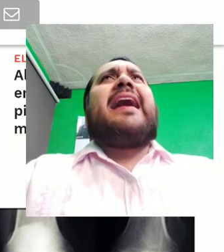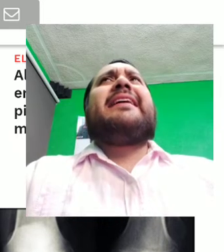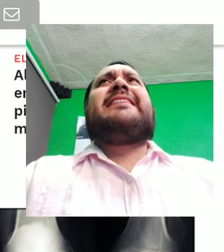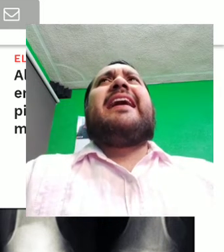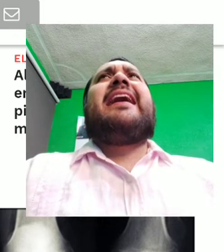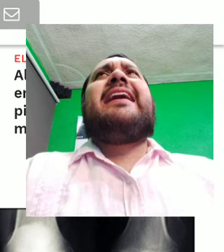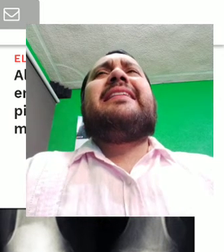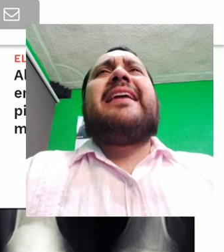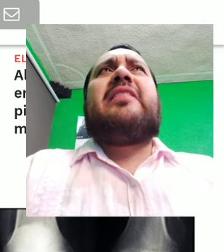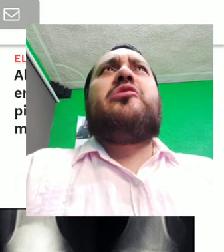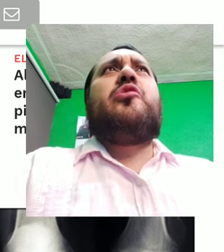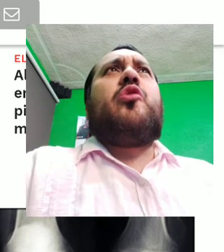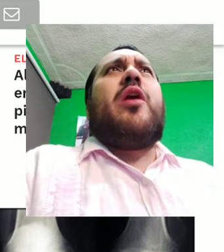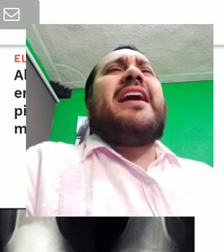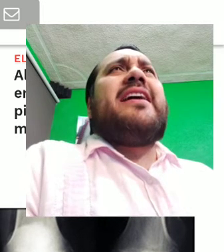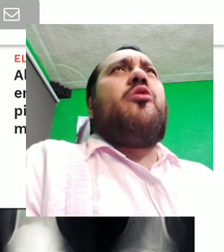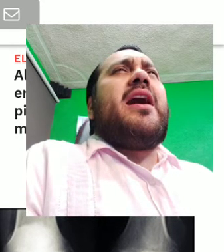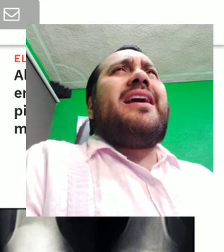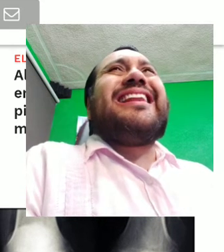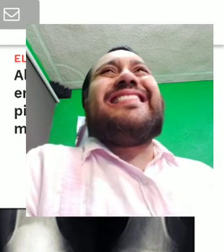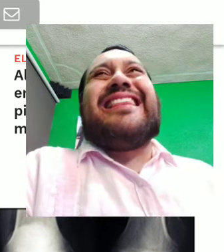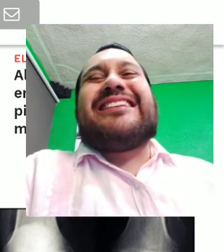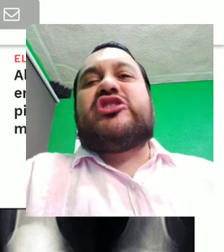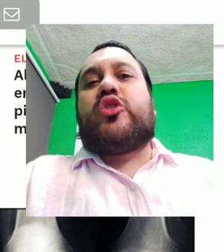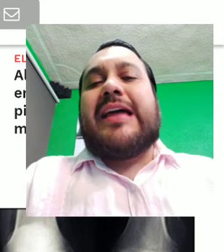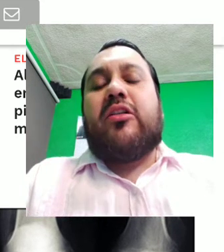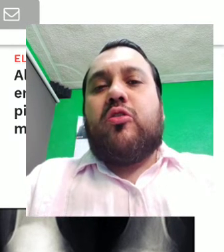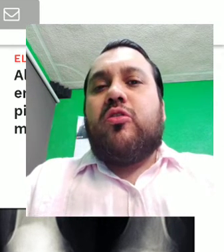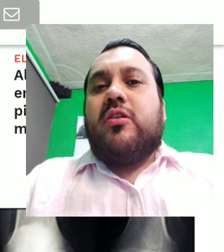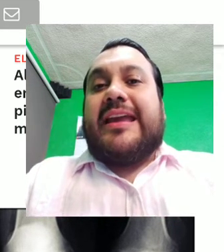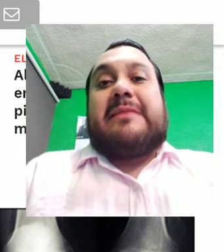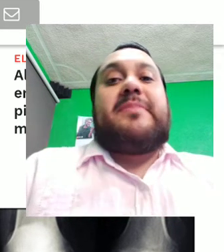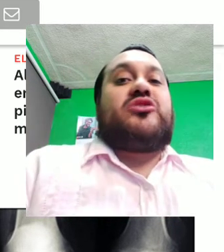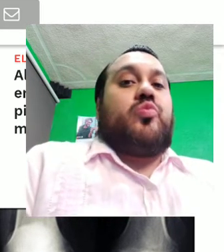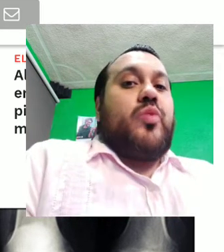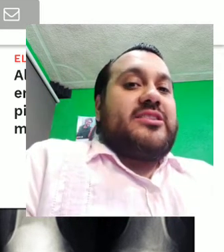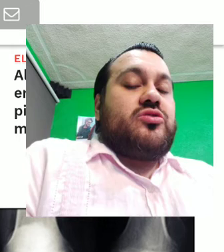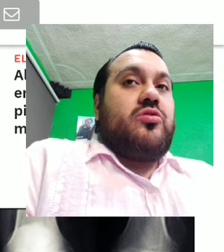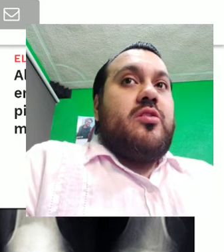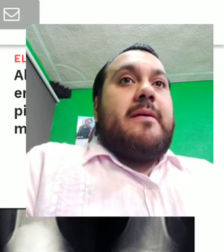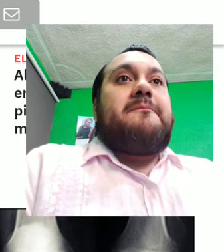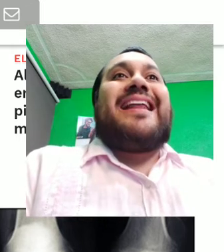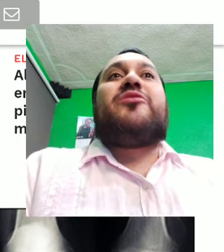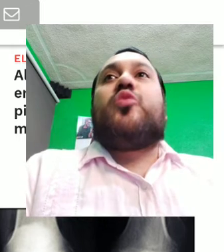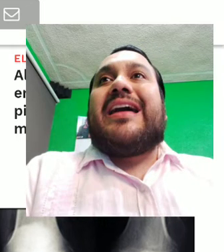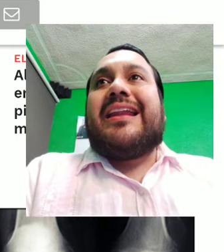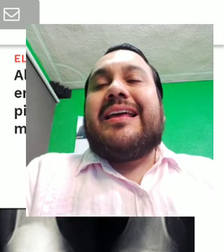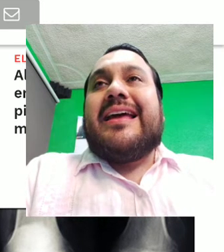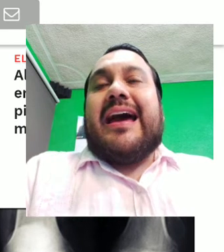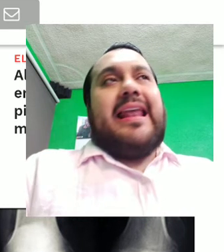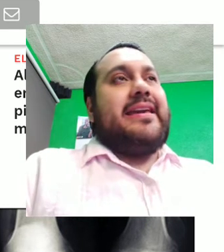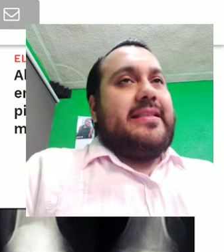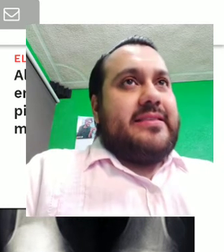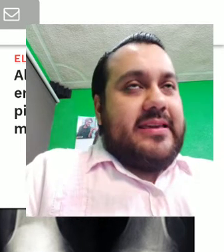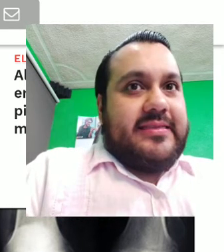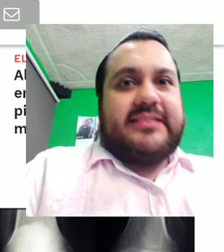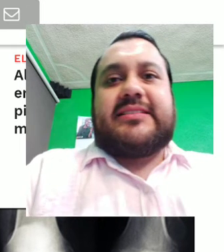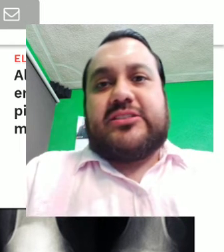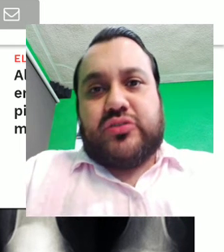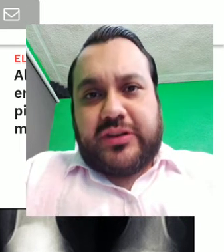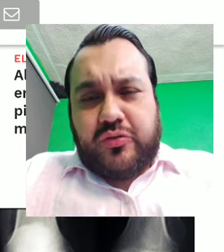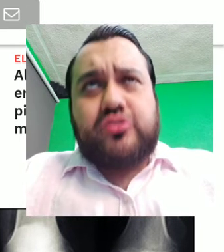hay ha dado o hay o ha redireccionado el presupuesto para ayudar a la